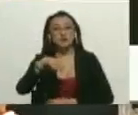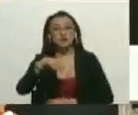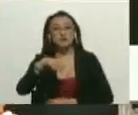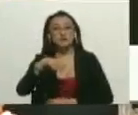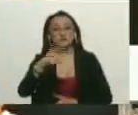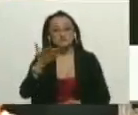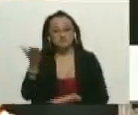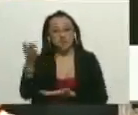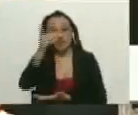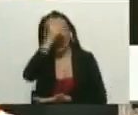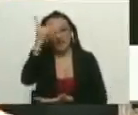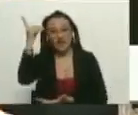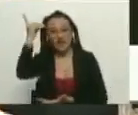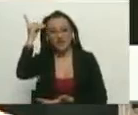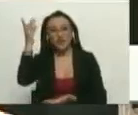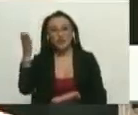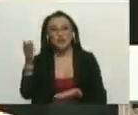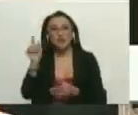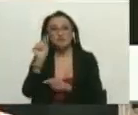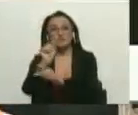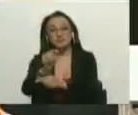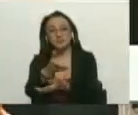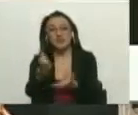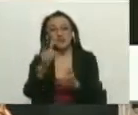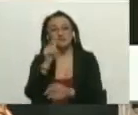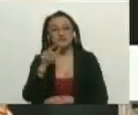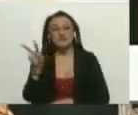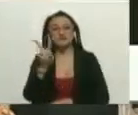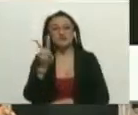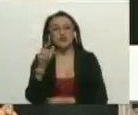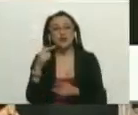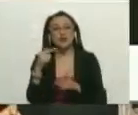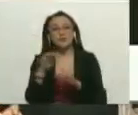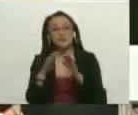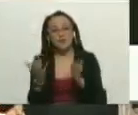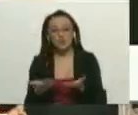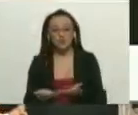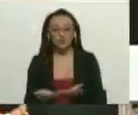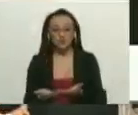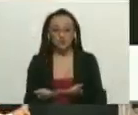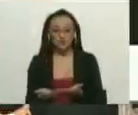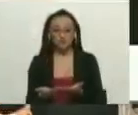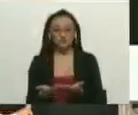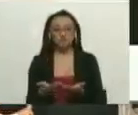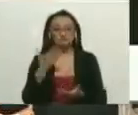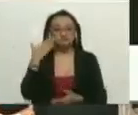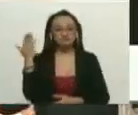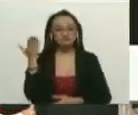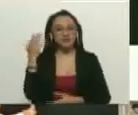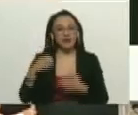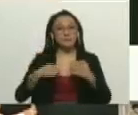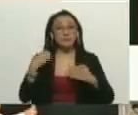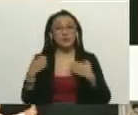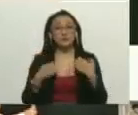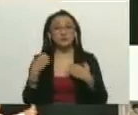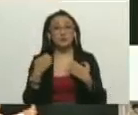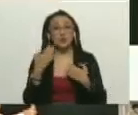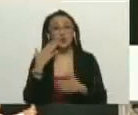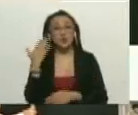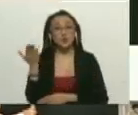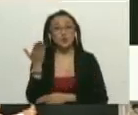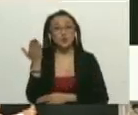Diosdado Cabello, para decirle a Venezuela y al mundo que tenemos el pecho pleno de emoción, de